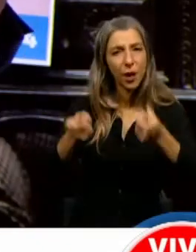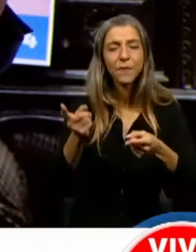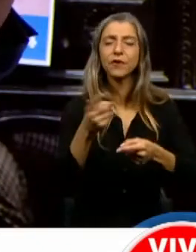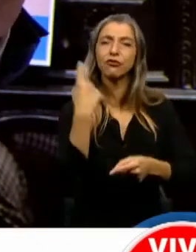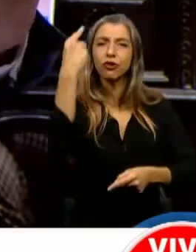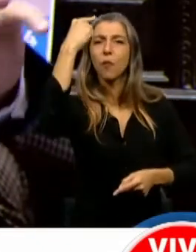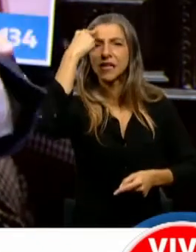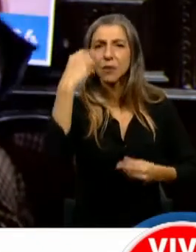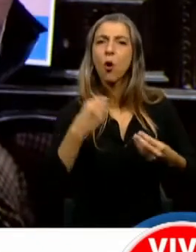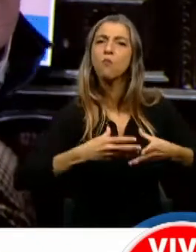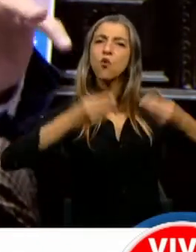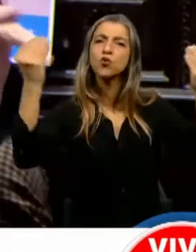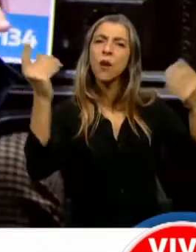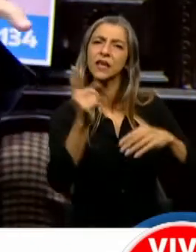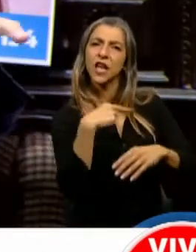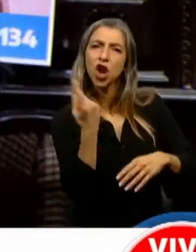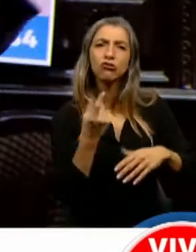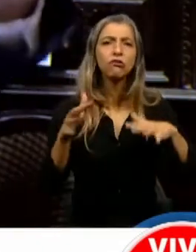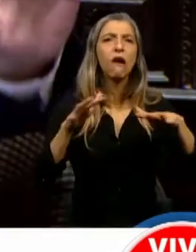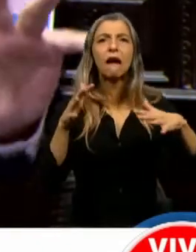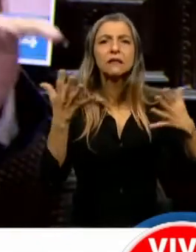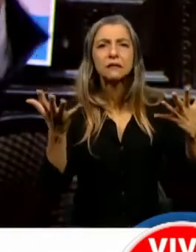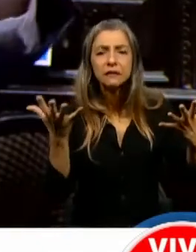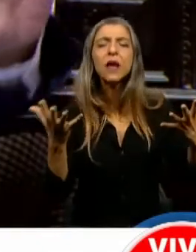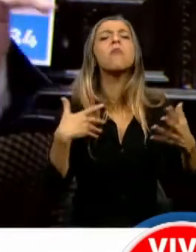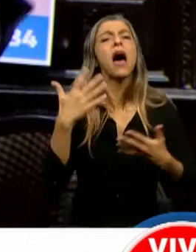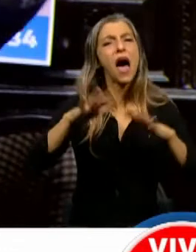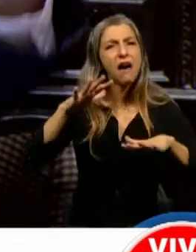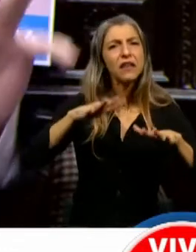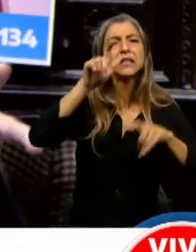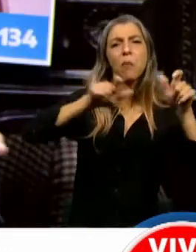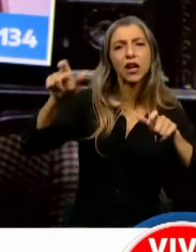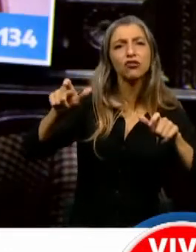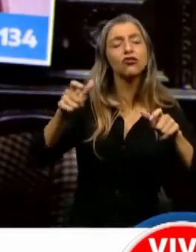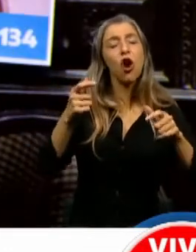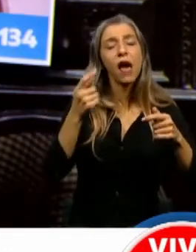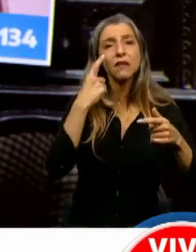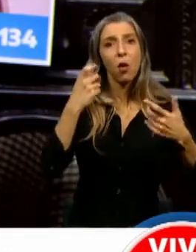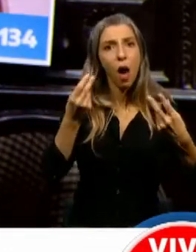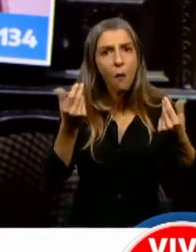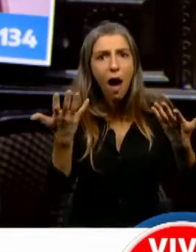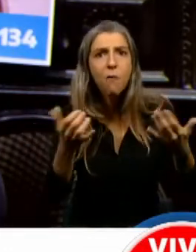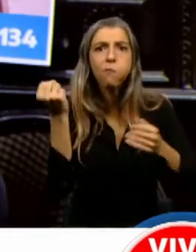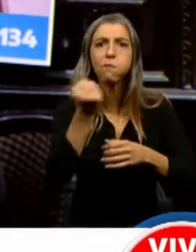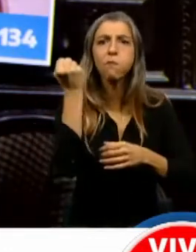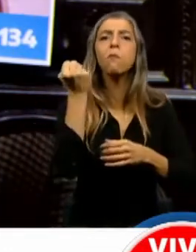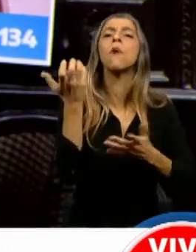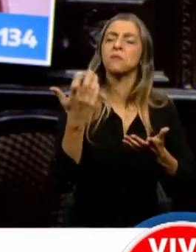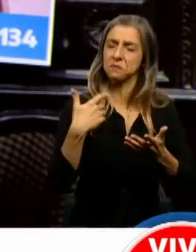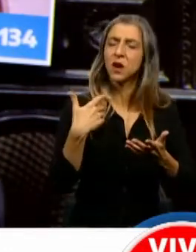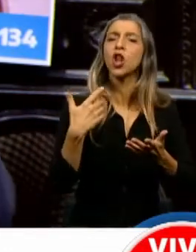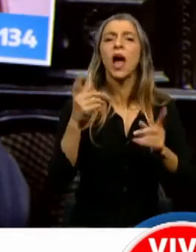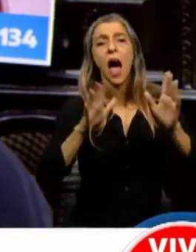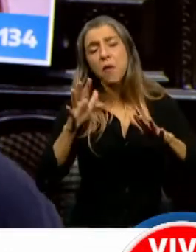muchas veces hacemos cosas que tal vez la gente las valore, a veces no las valora. Esta sí las valora. Y